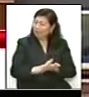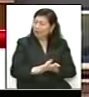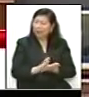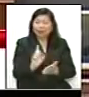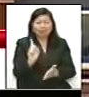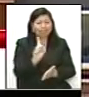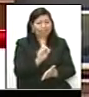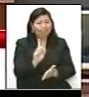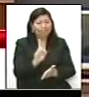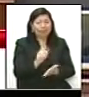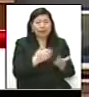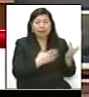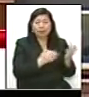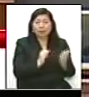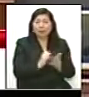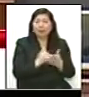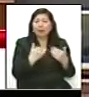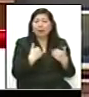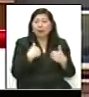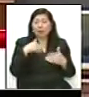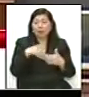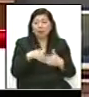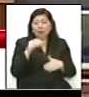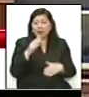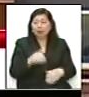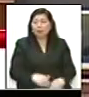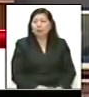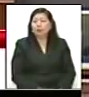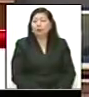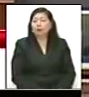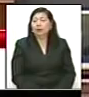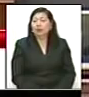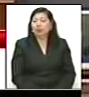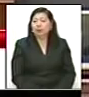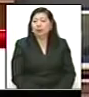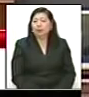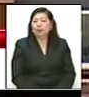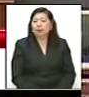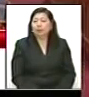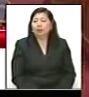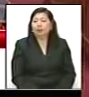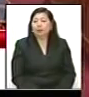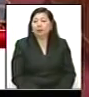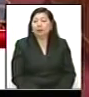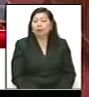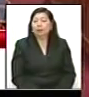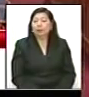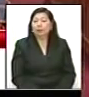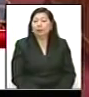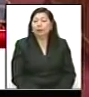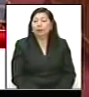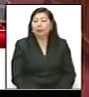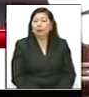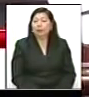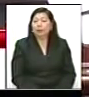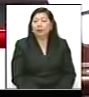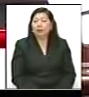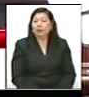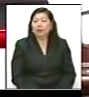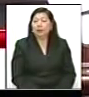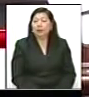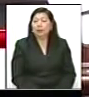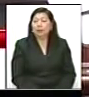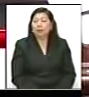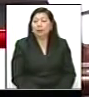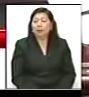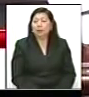no tengamos que votar a mano armada. Muchas gracias. Gracias, congresista. Congresista Tucto.